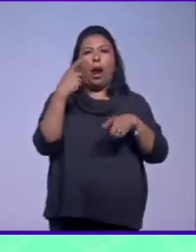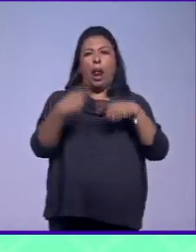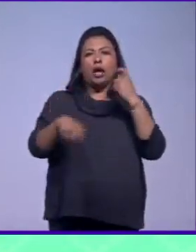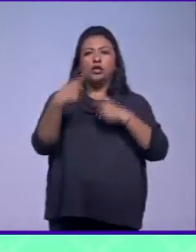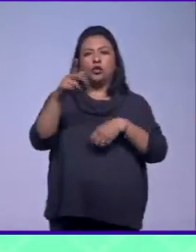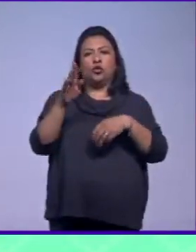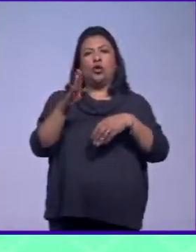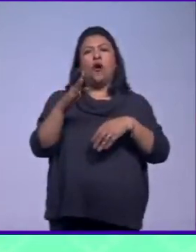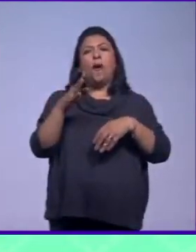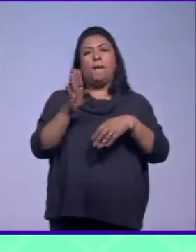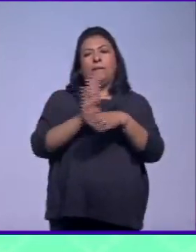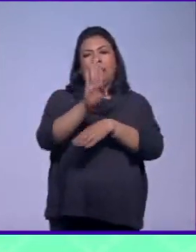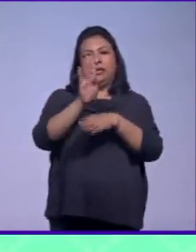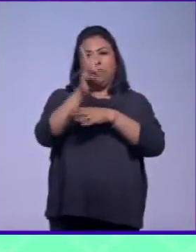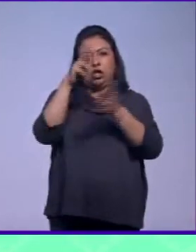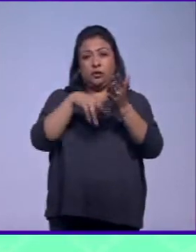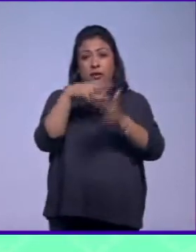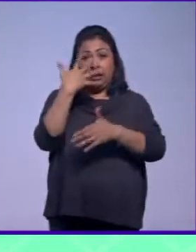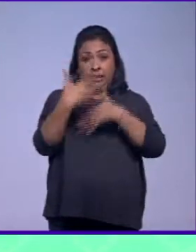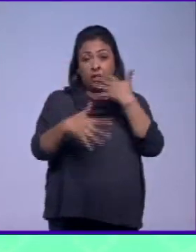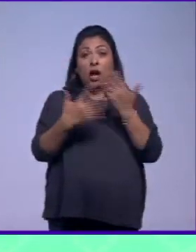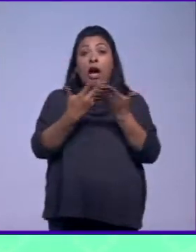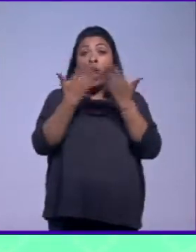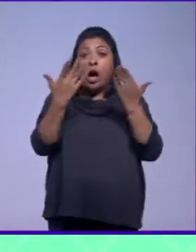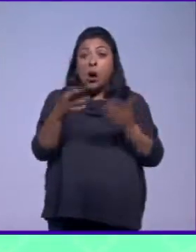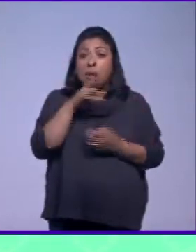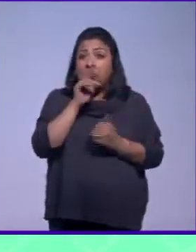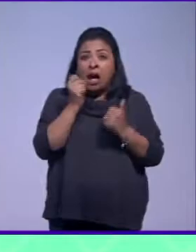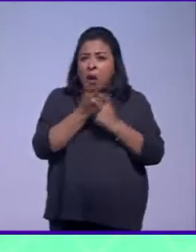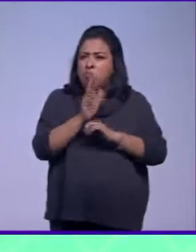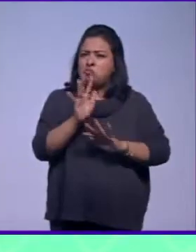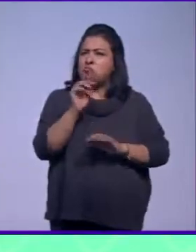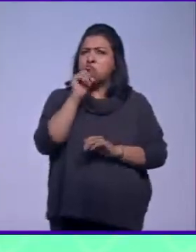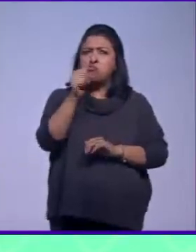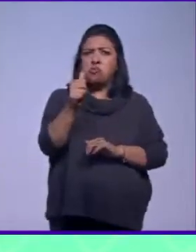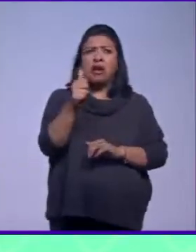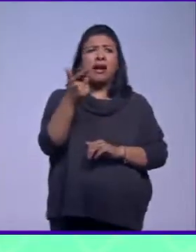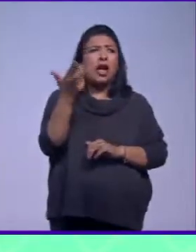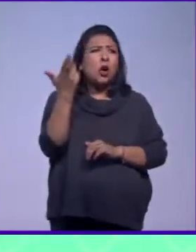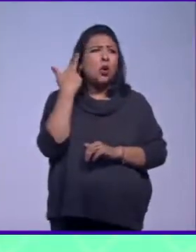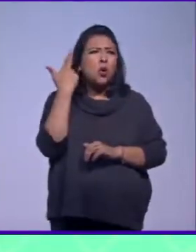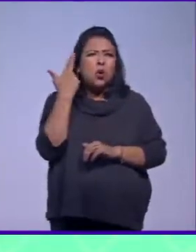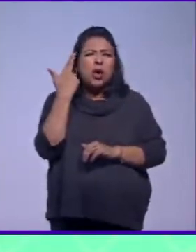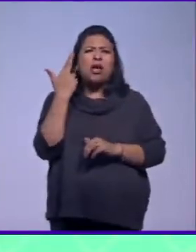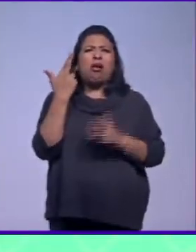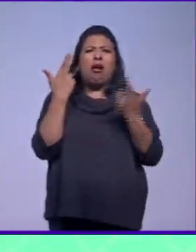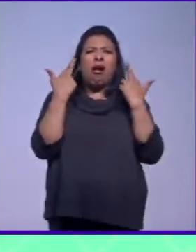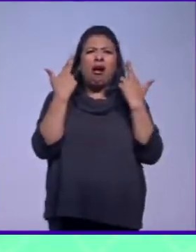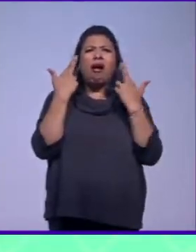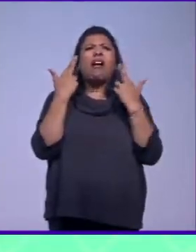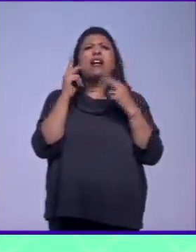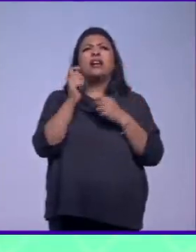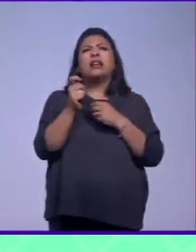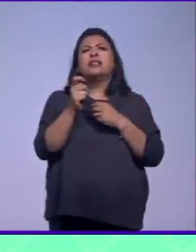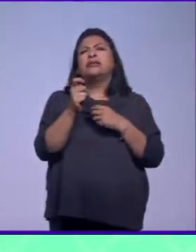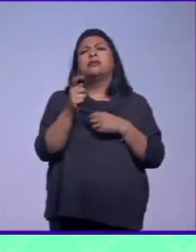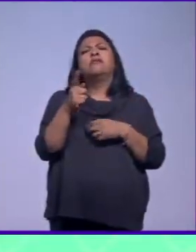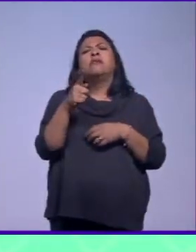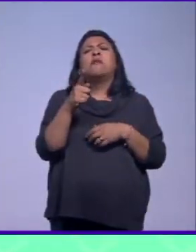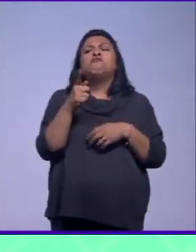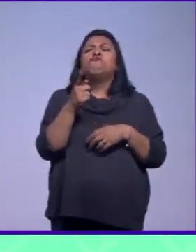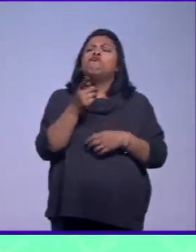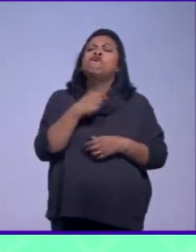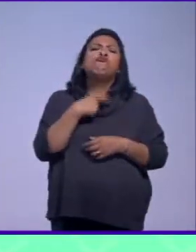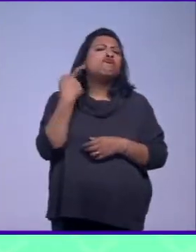de brasil-2014 este año no hay de qué preocuparse porque el instrumento que provocará una tormenta en los estadios será mucho más